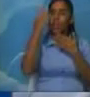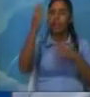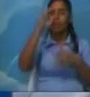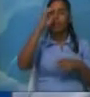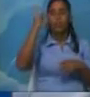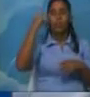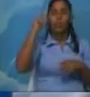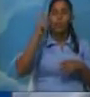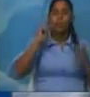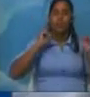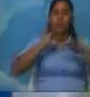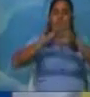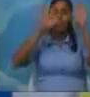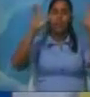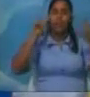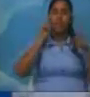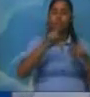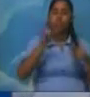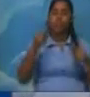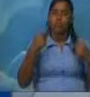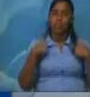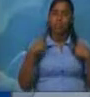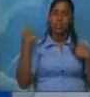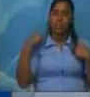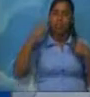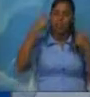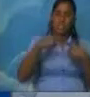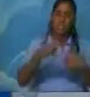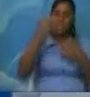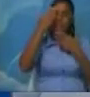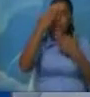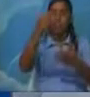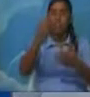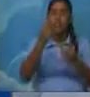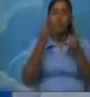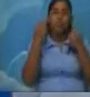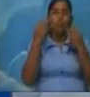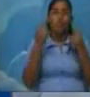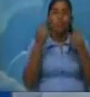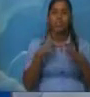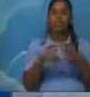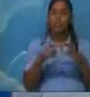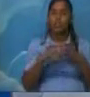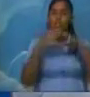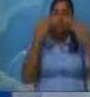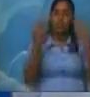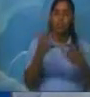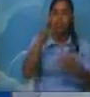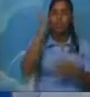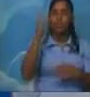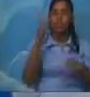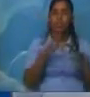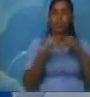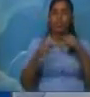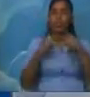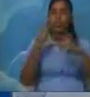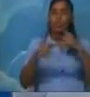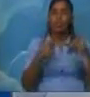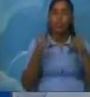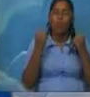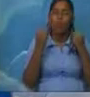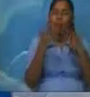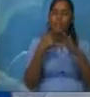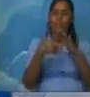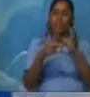Dios por este milagro usted y yo nosotros tenemos que ser agradecidos cuántas cosas nos da Dios todos los días cuántas